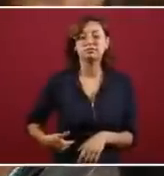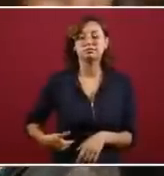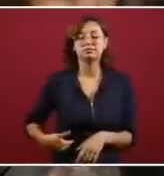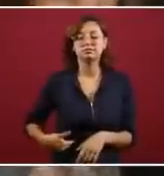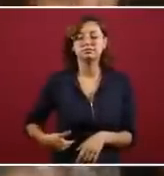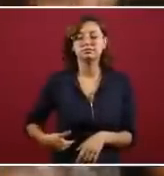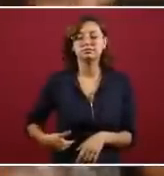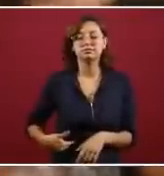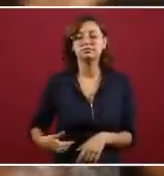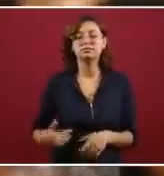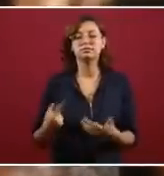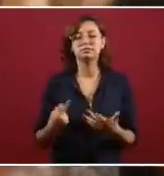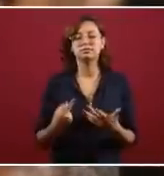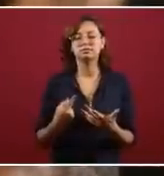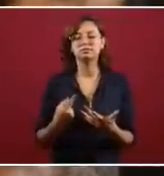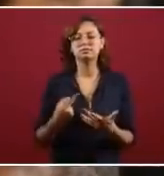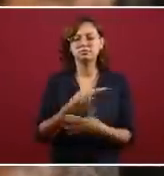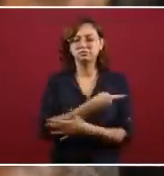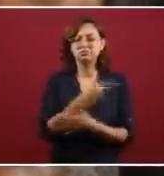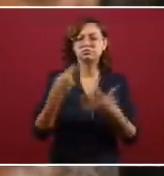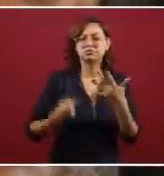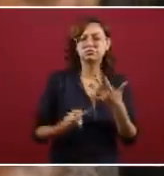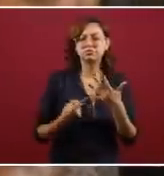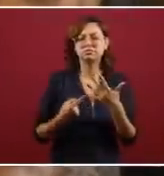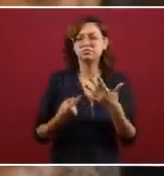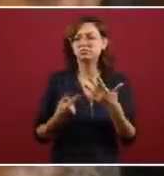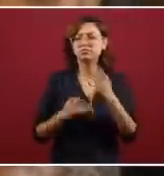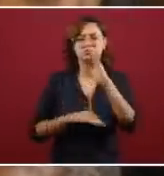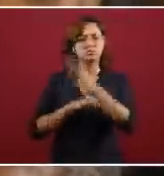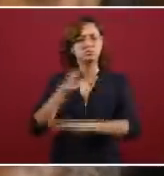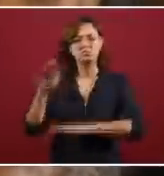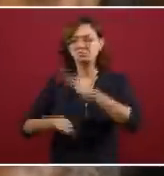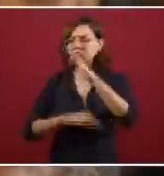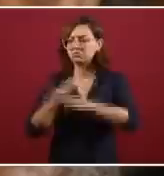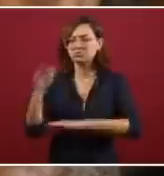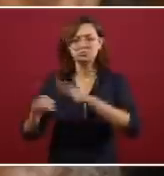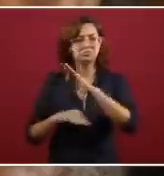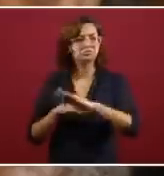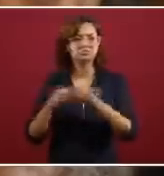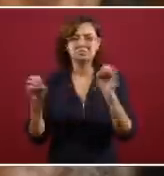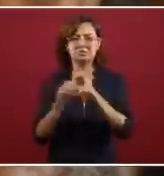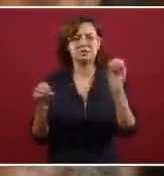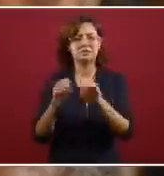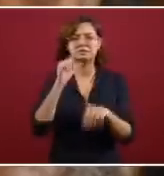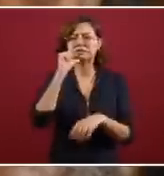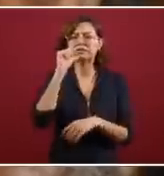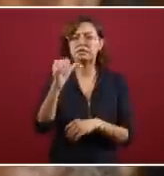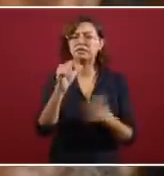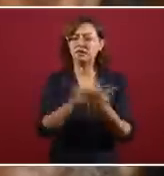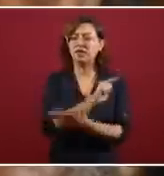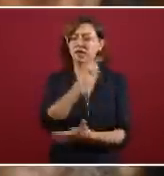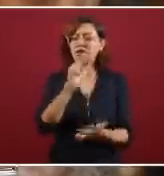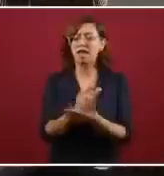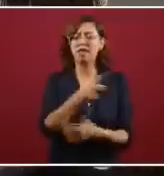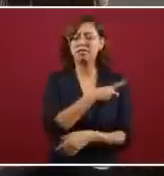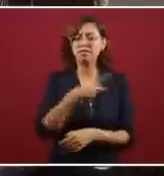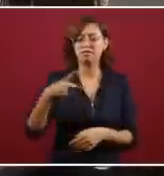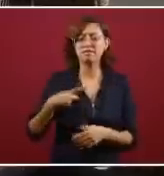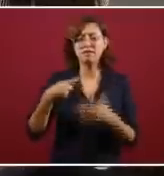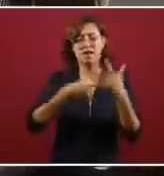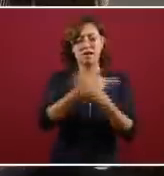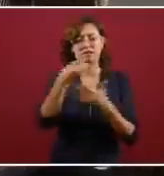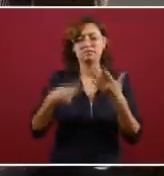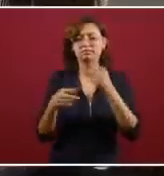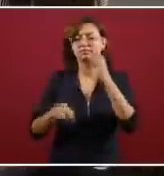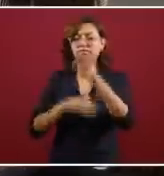no solo se le otorgaron todas las consideraciones, o sea, no se le otorgaron todas las consideraciones que por ley le correspondían y solo se